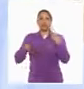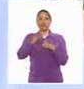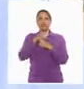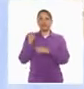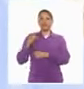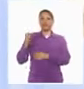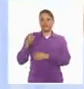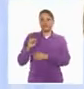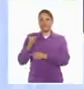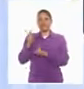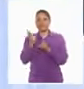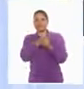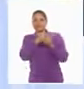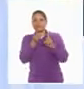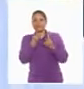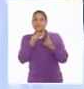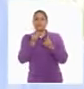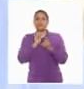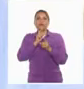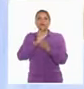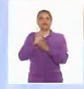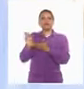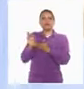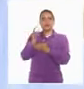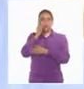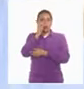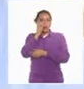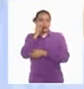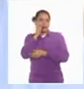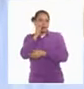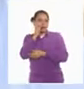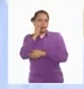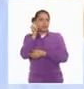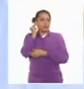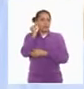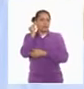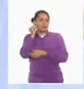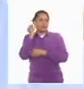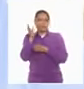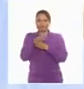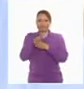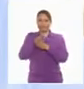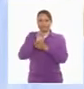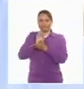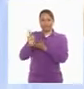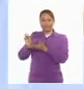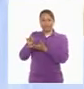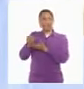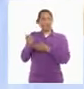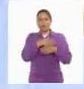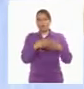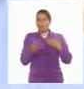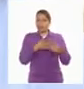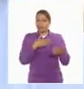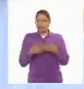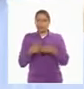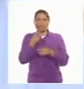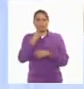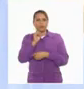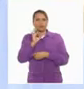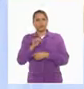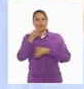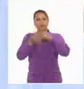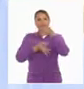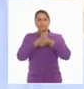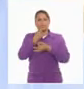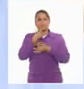por discriminación de género y cualquier otro tipo de estigma o discriminación. Y en el marco también